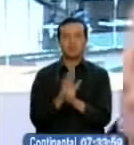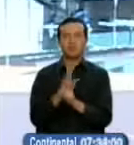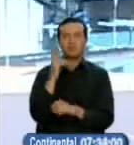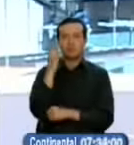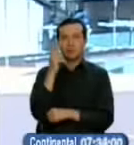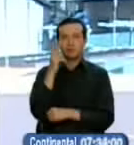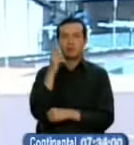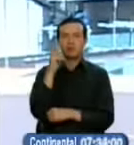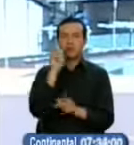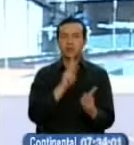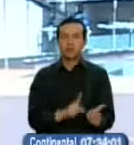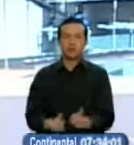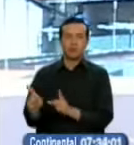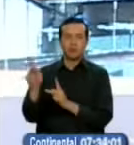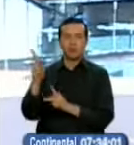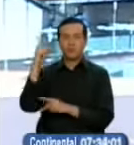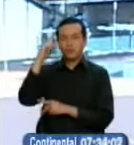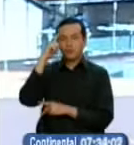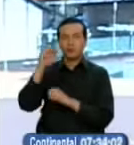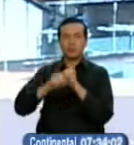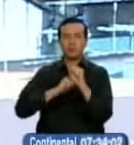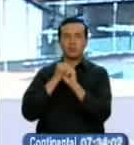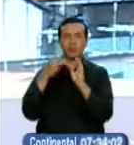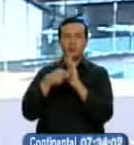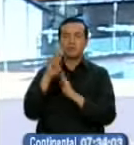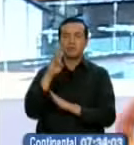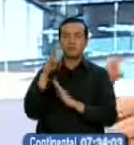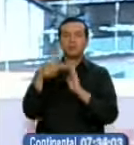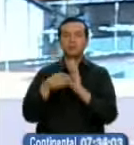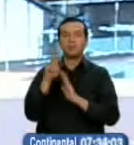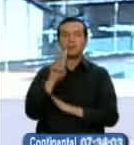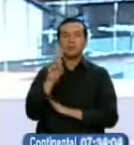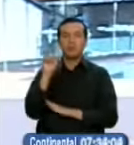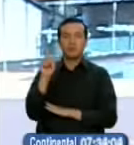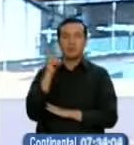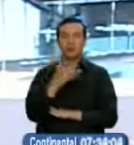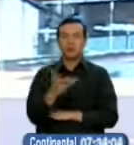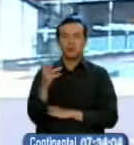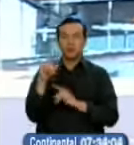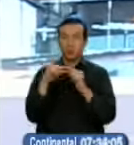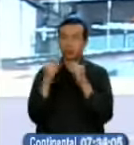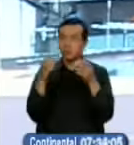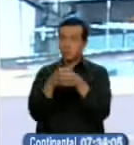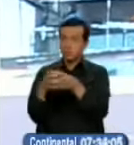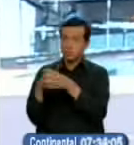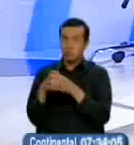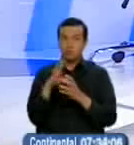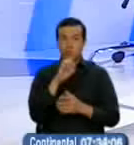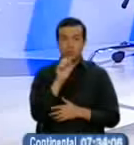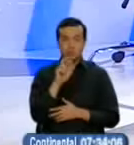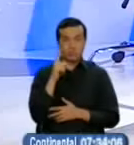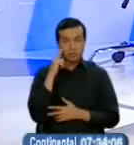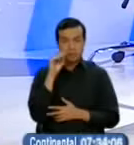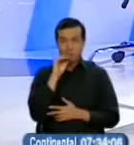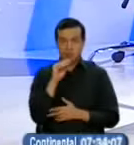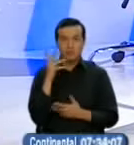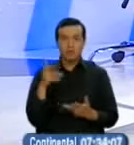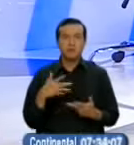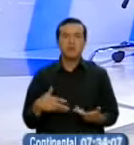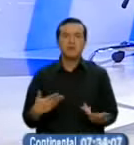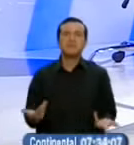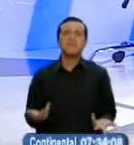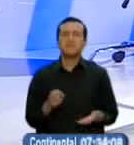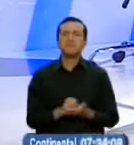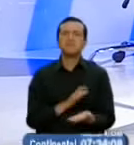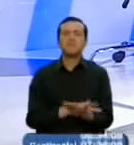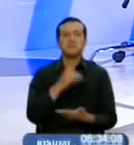y el plan de gobierno 2017-2021. Las famosas unidades, César. ¿Dónde están los